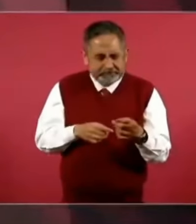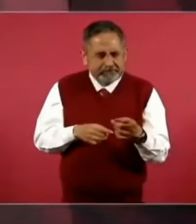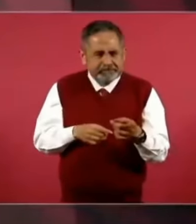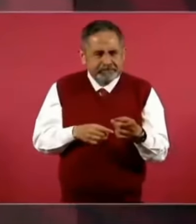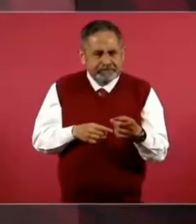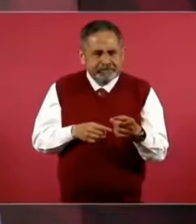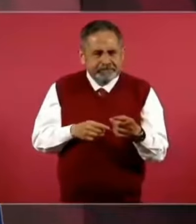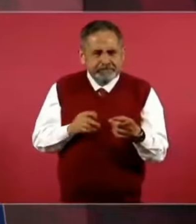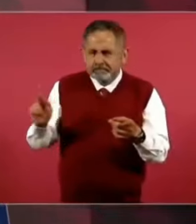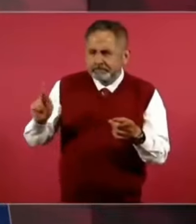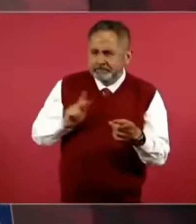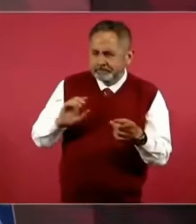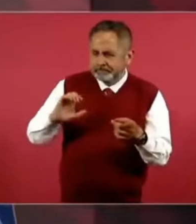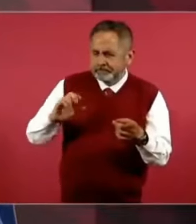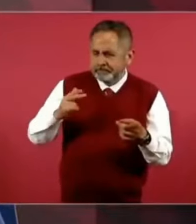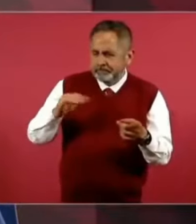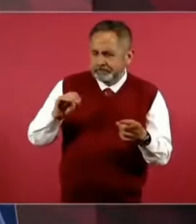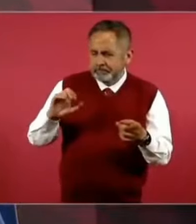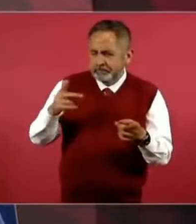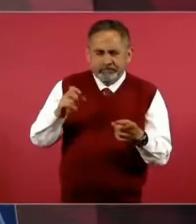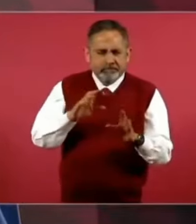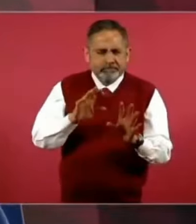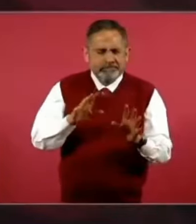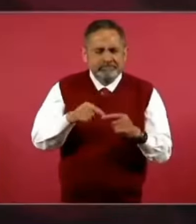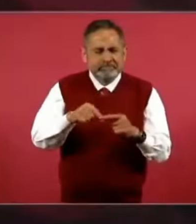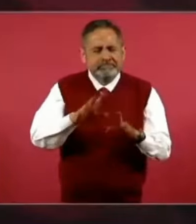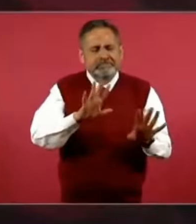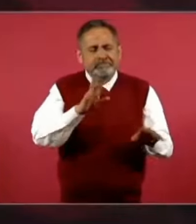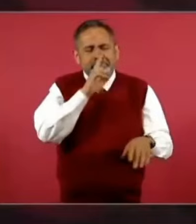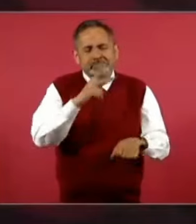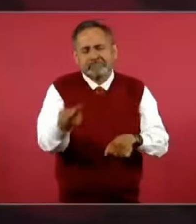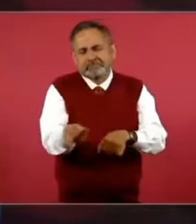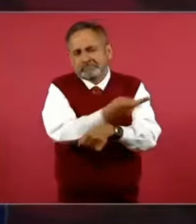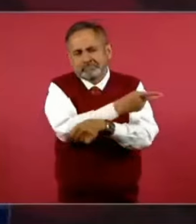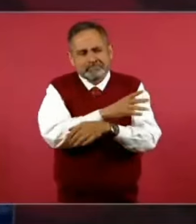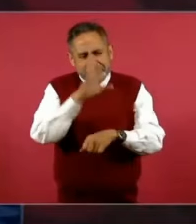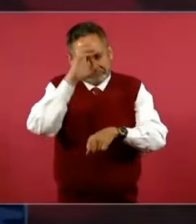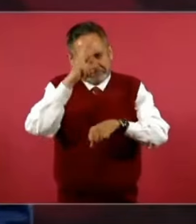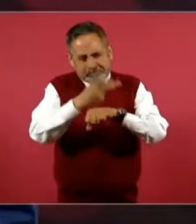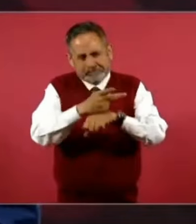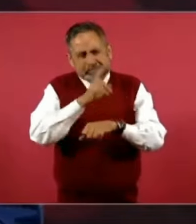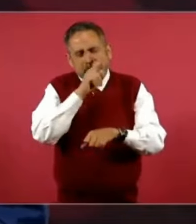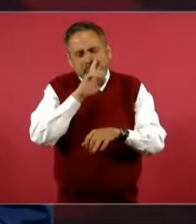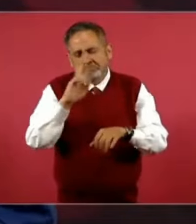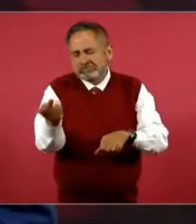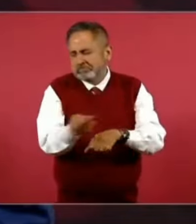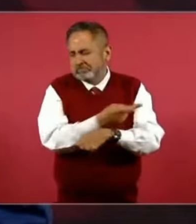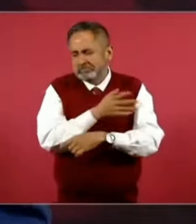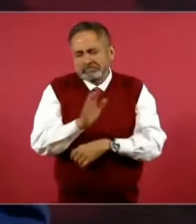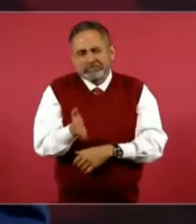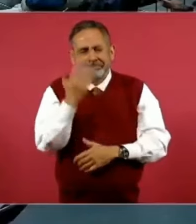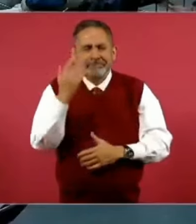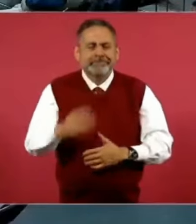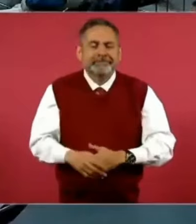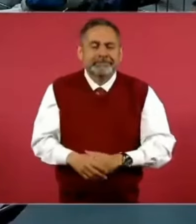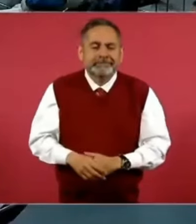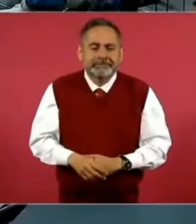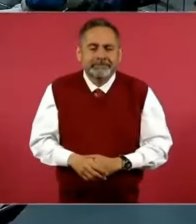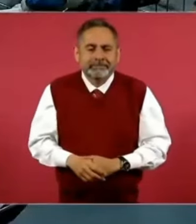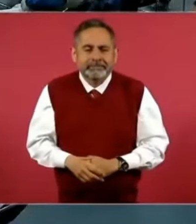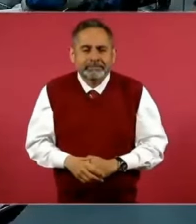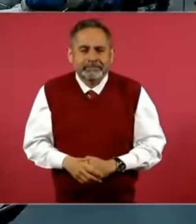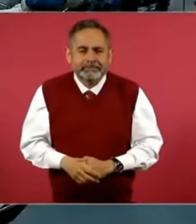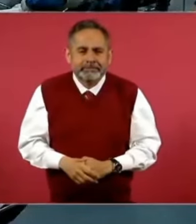el paisano Chicoche, ya pasará, compadre, ya pasará. ¿Tienen la fecha aproximada